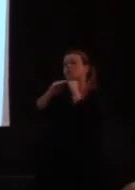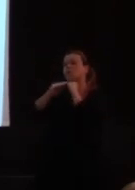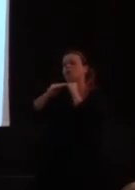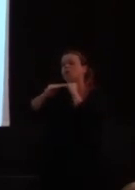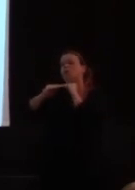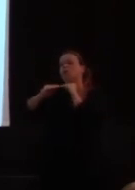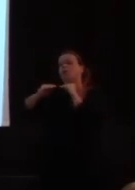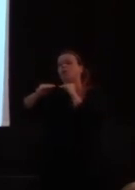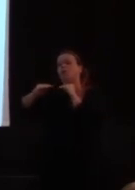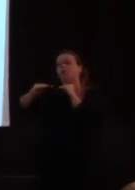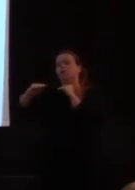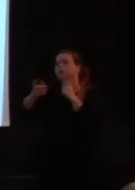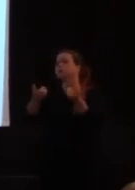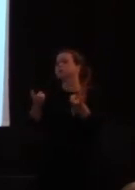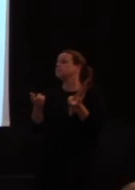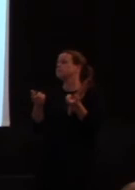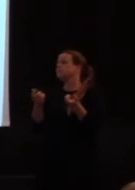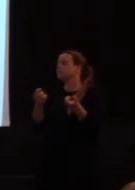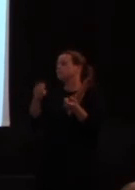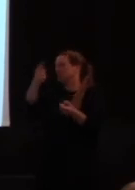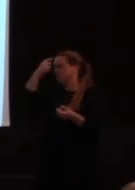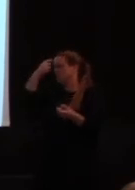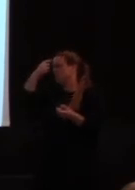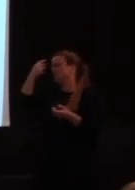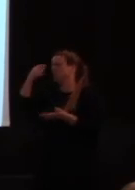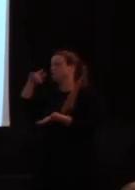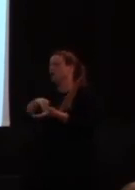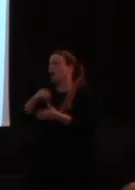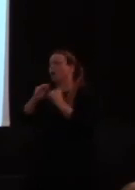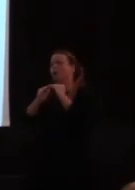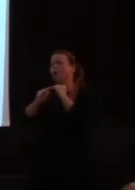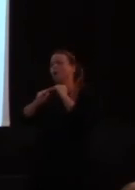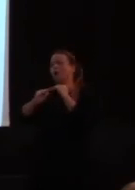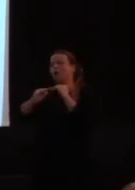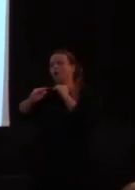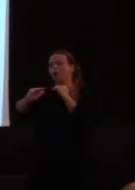monotonales, no sé si habéis visto.